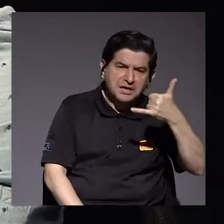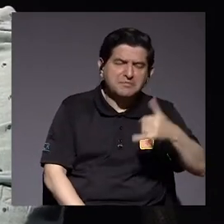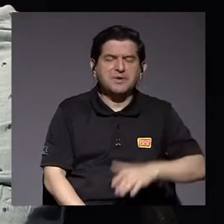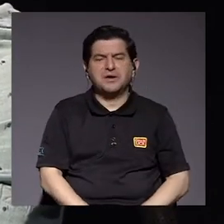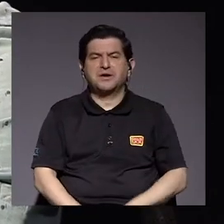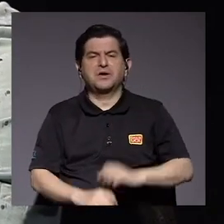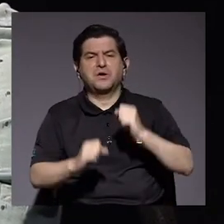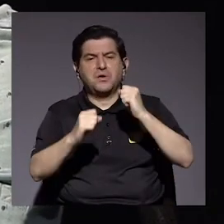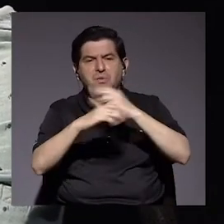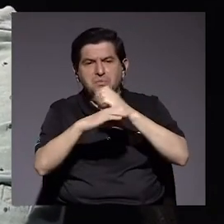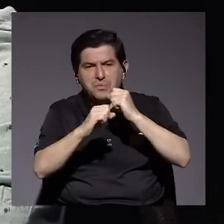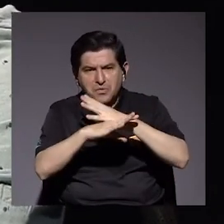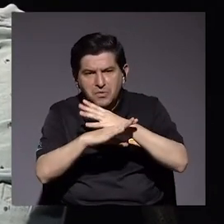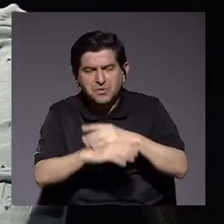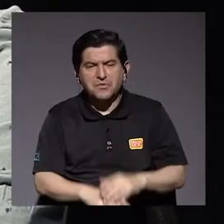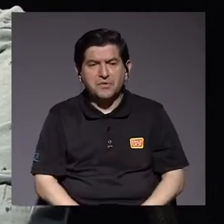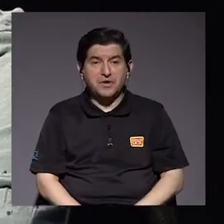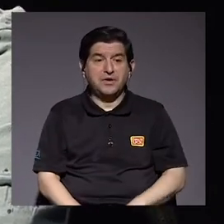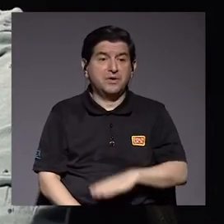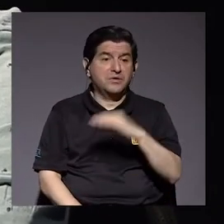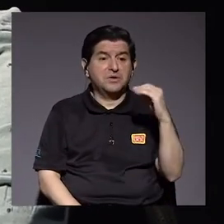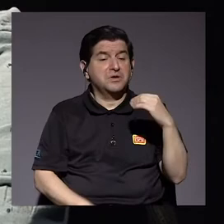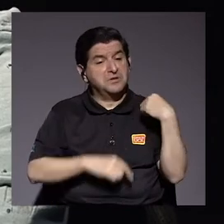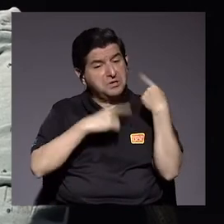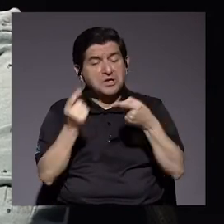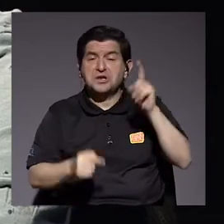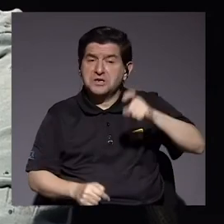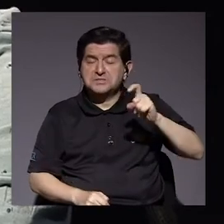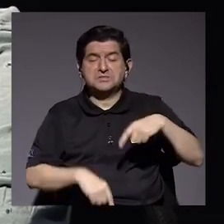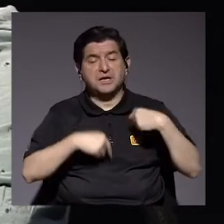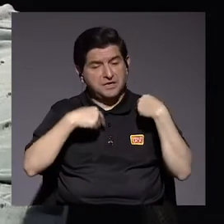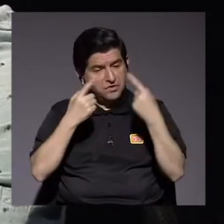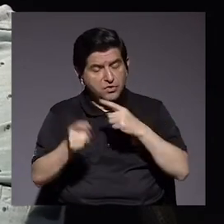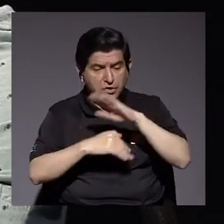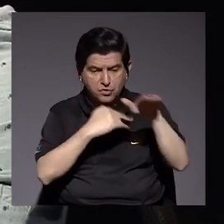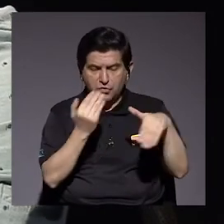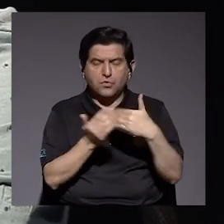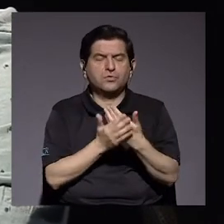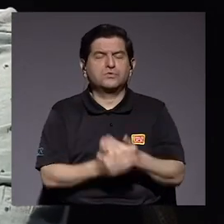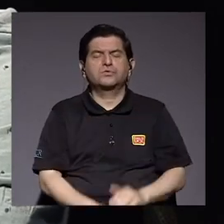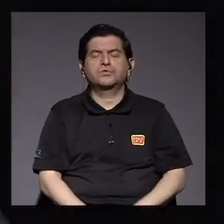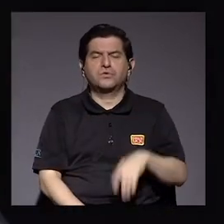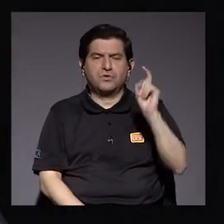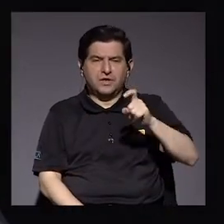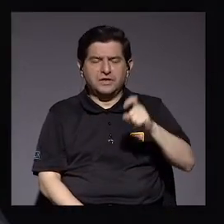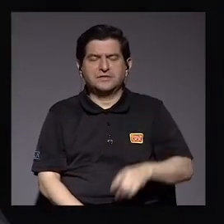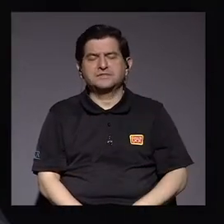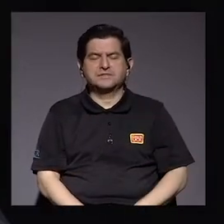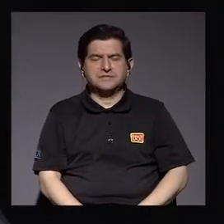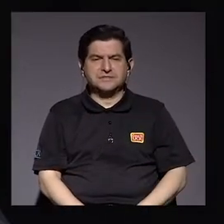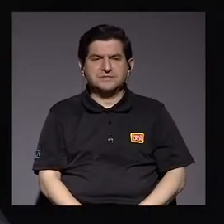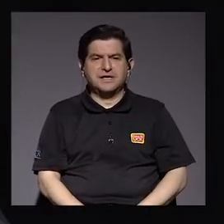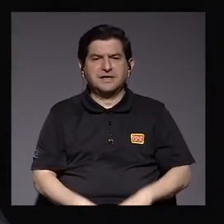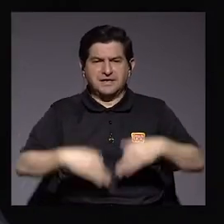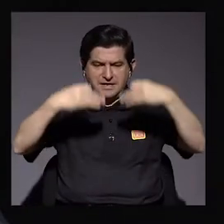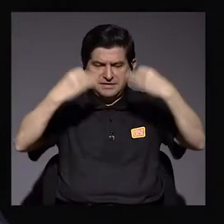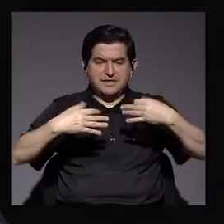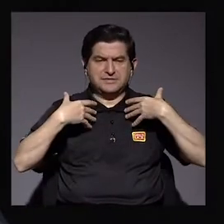correo, incluso si hay que ir, se va, guardando todas las medidas sanitarias del caso.